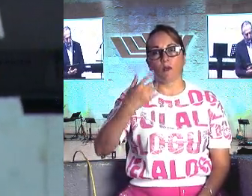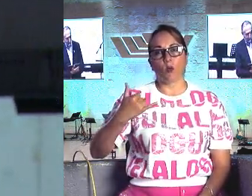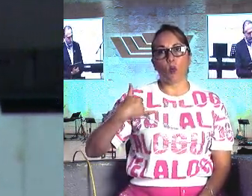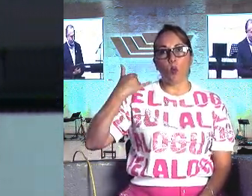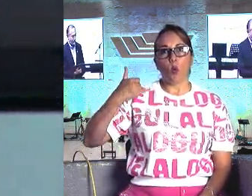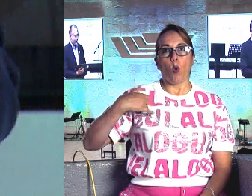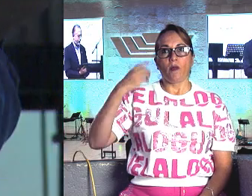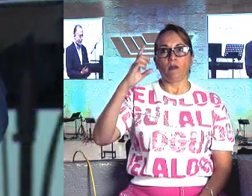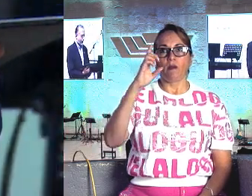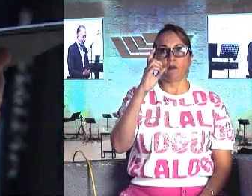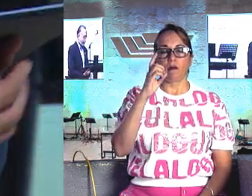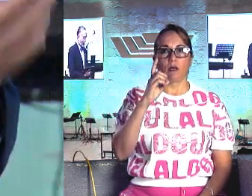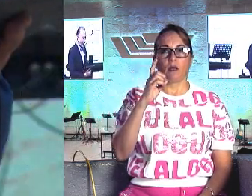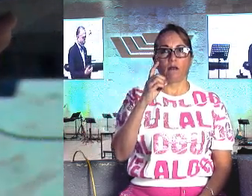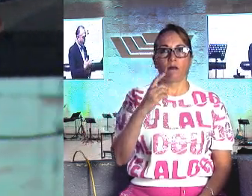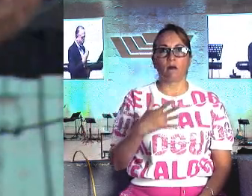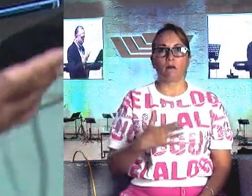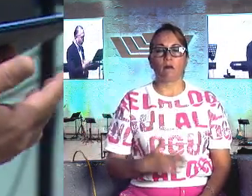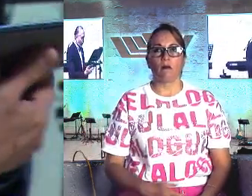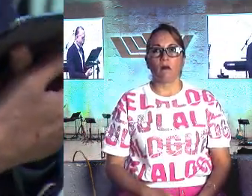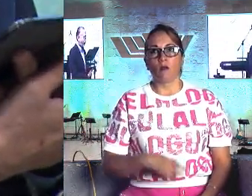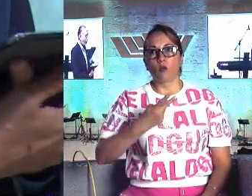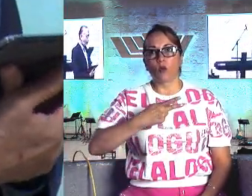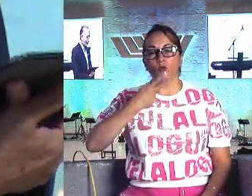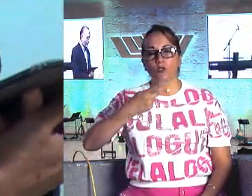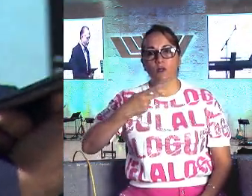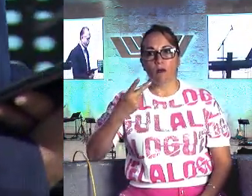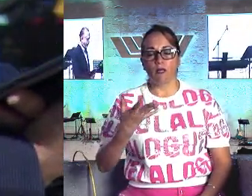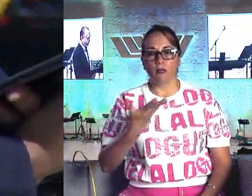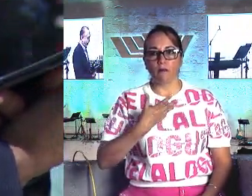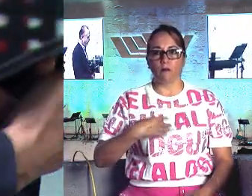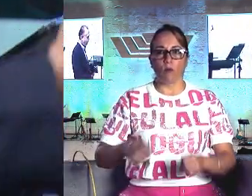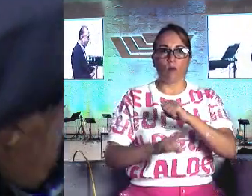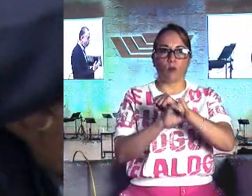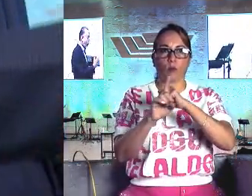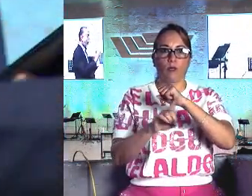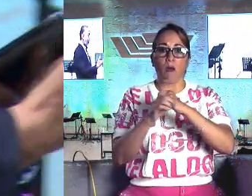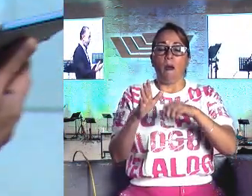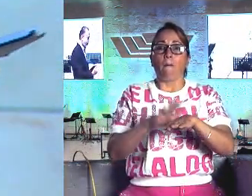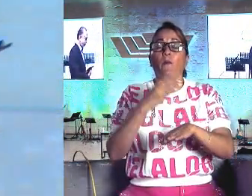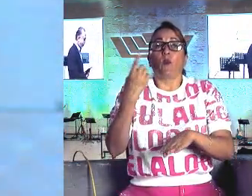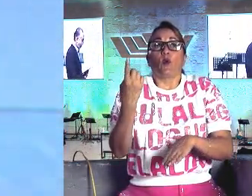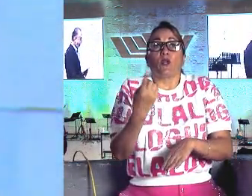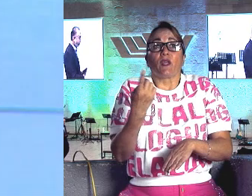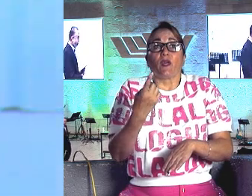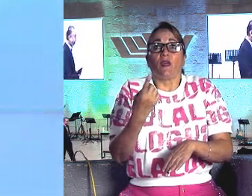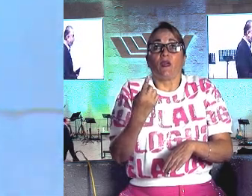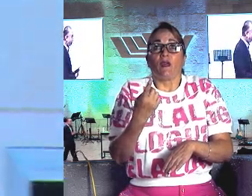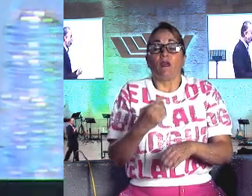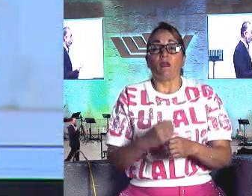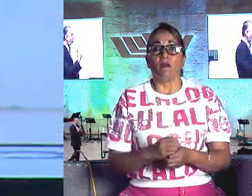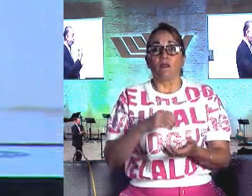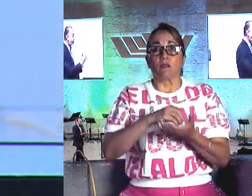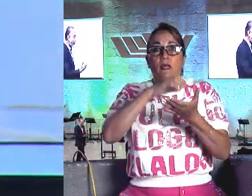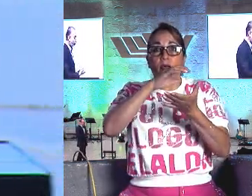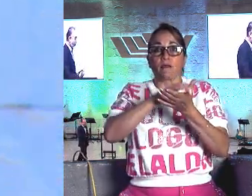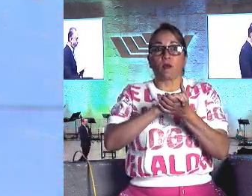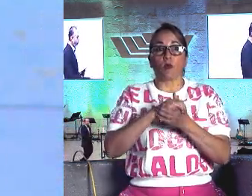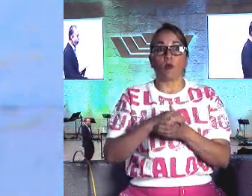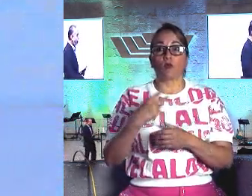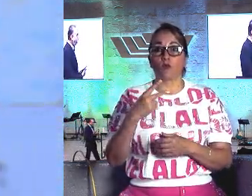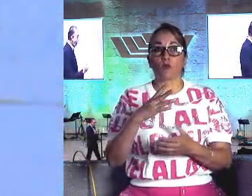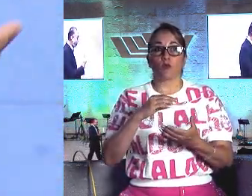jovencito, y me dijo: es que estoy metido en un problema. ¿Por qué? Dice: pues que se casaron unos amigos